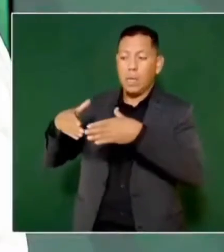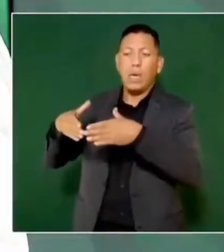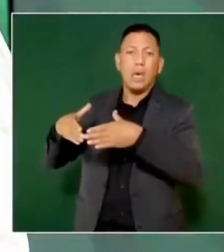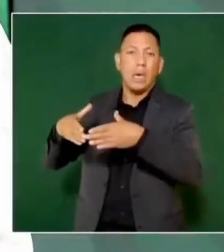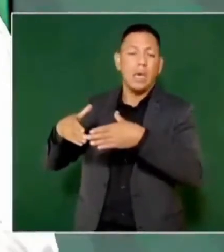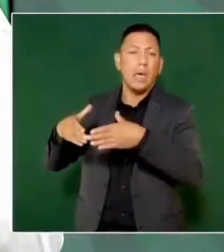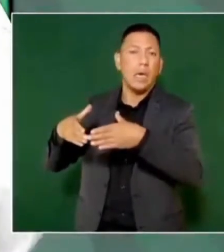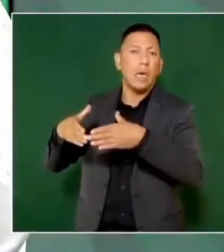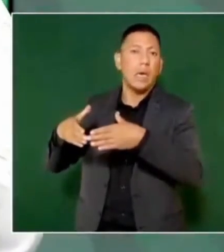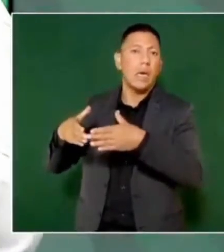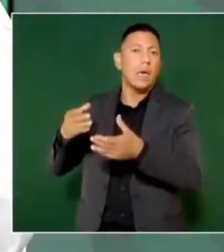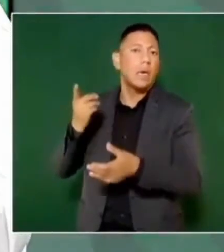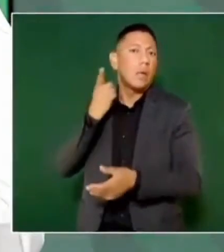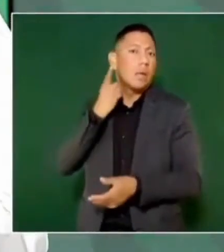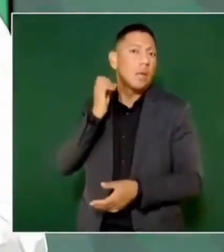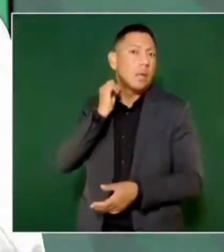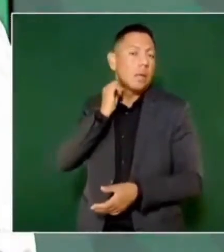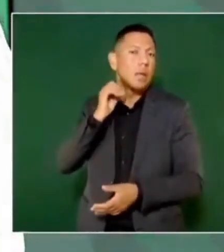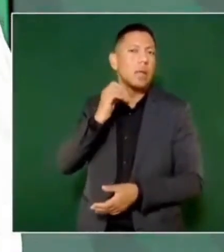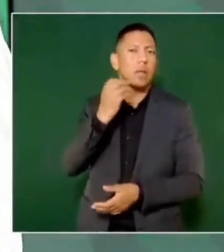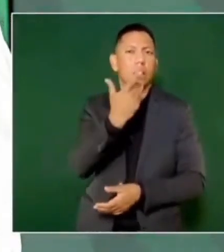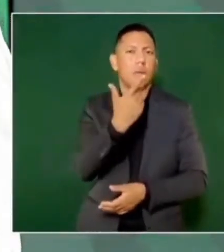1, 50% más 1,